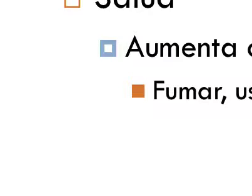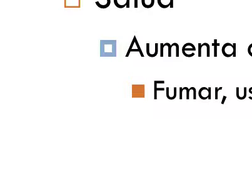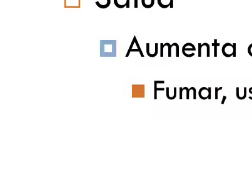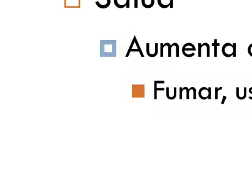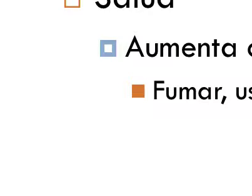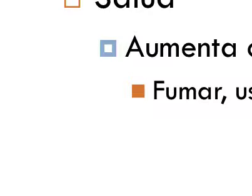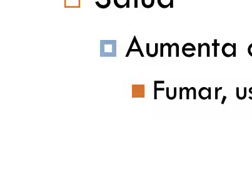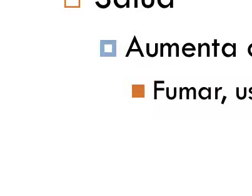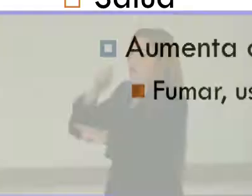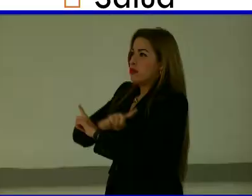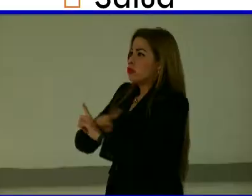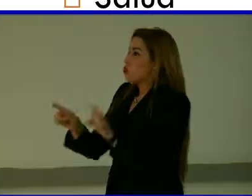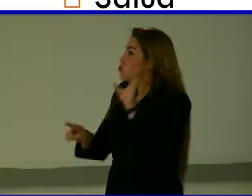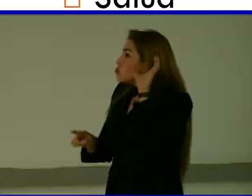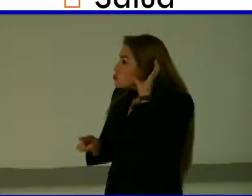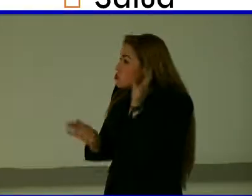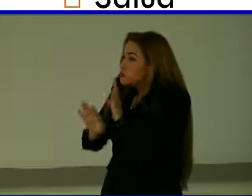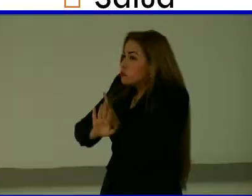escuchaba.